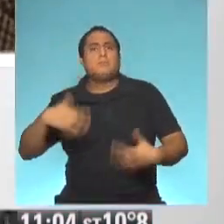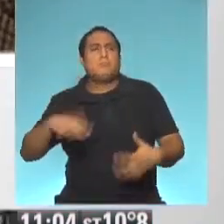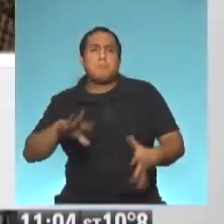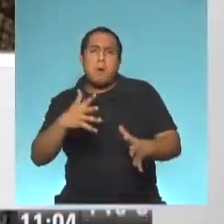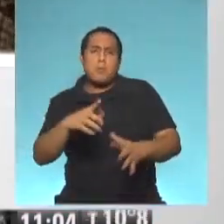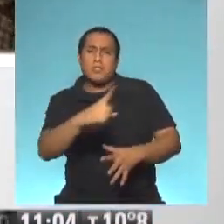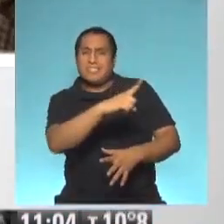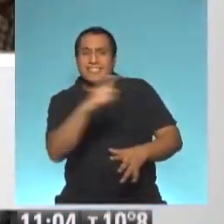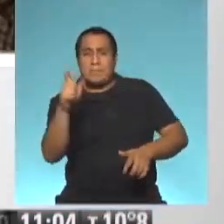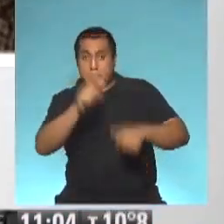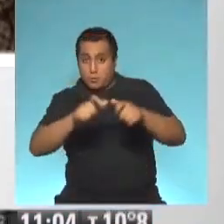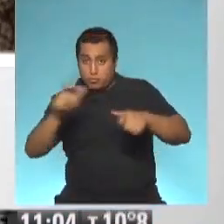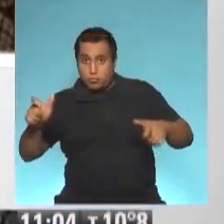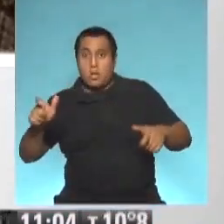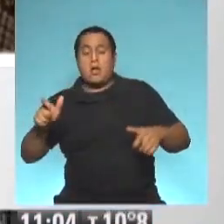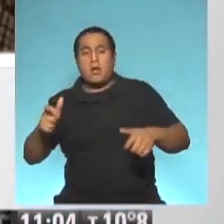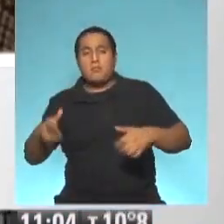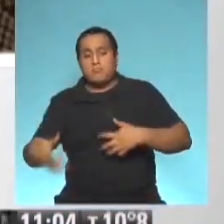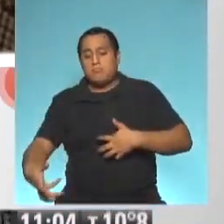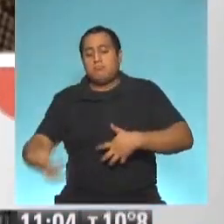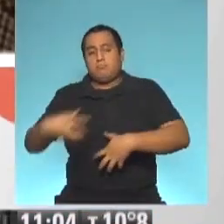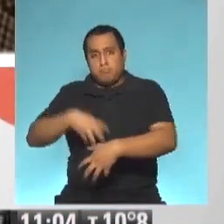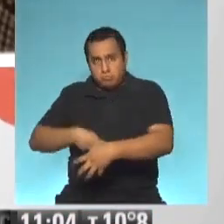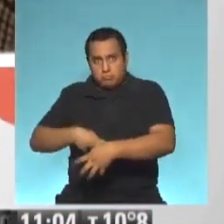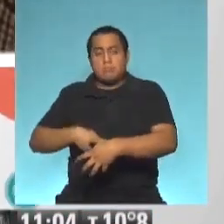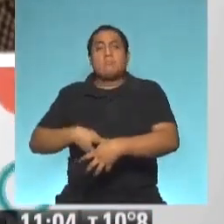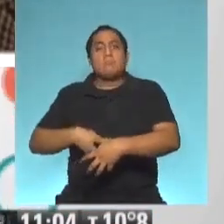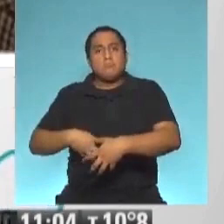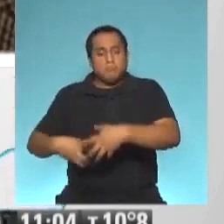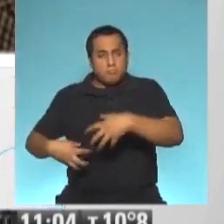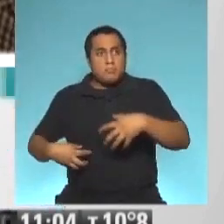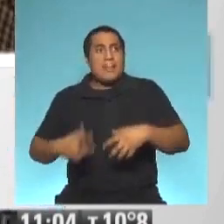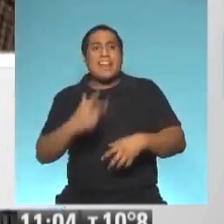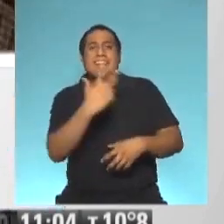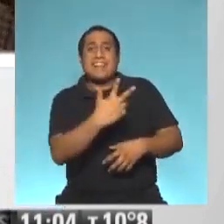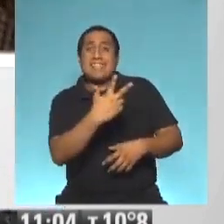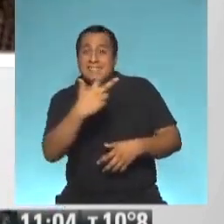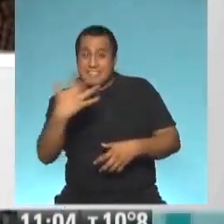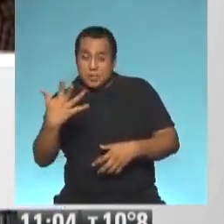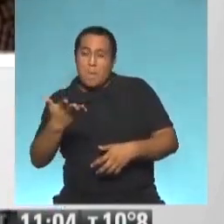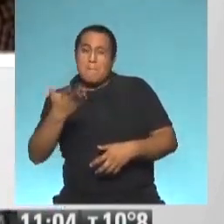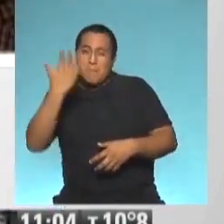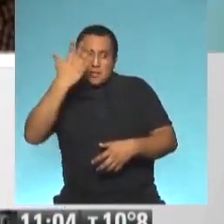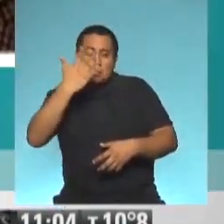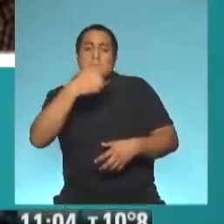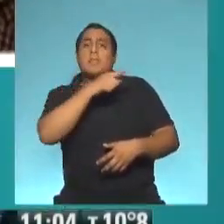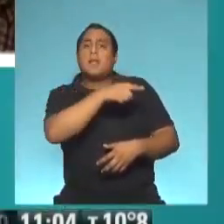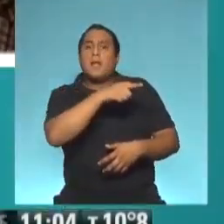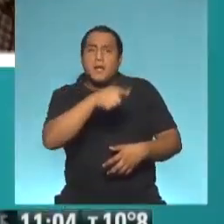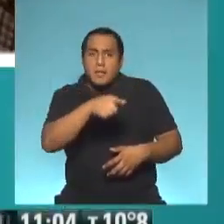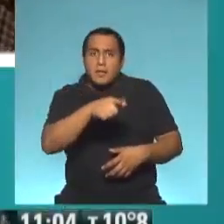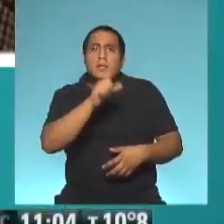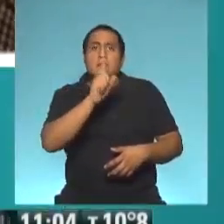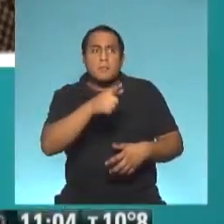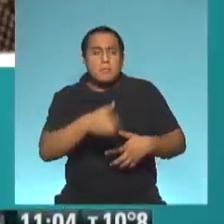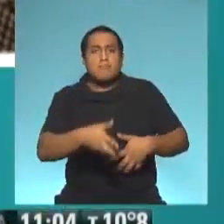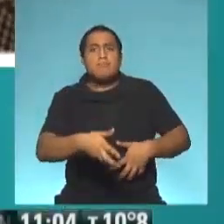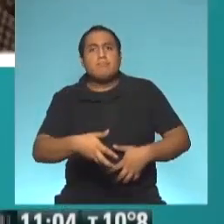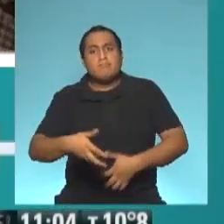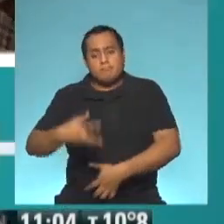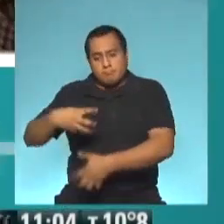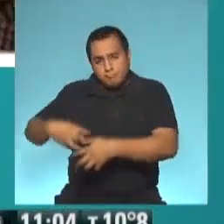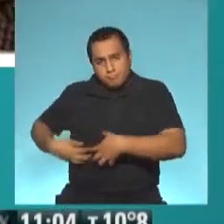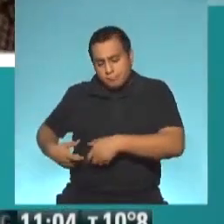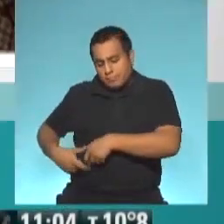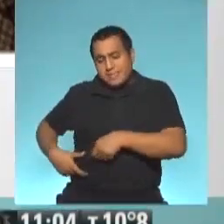100 personas han podido recibir un trasplante renal, más de 35 personas han recibido un trasplante hepático, han habido